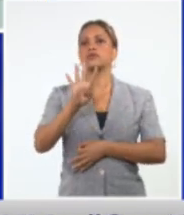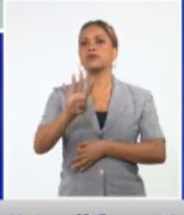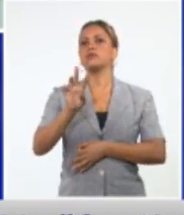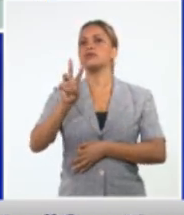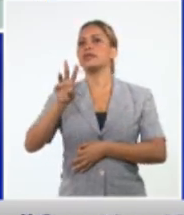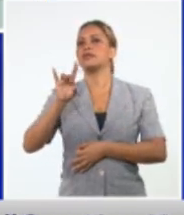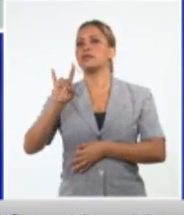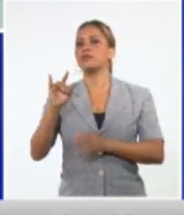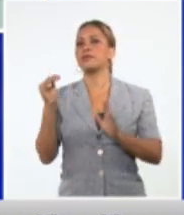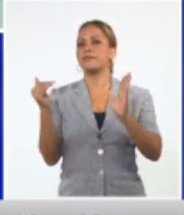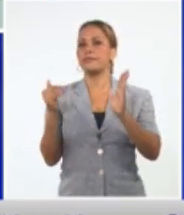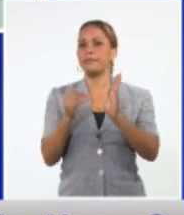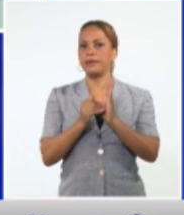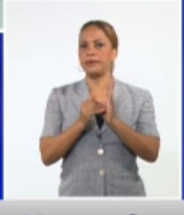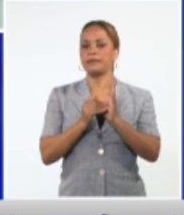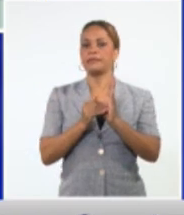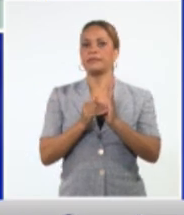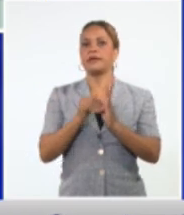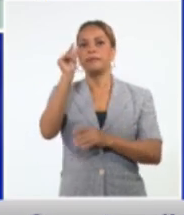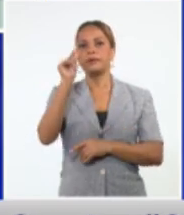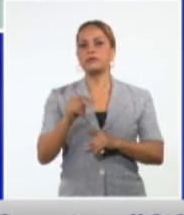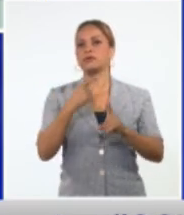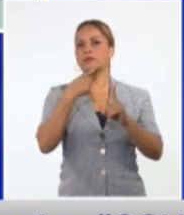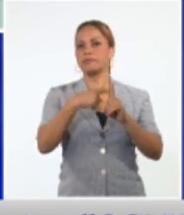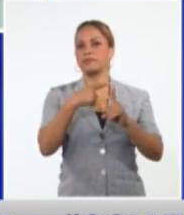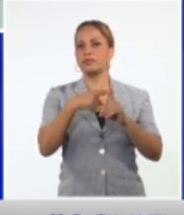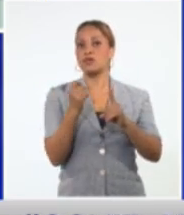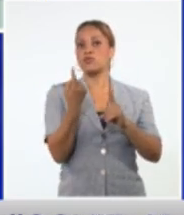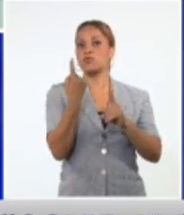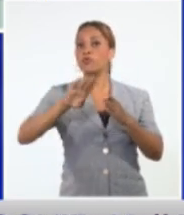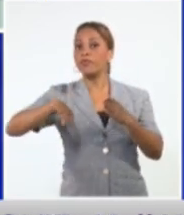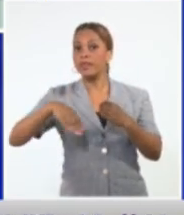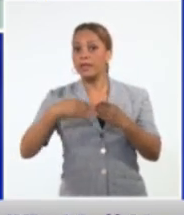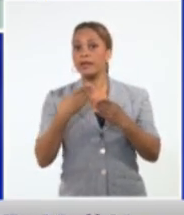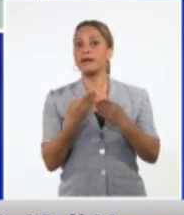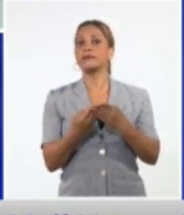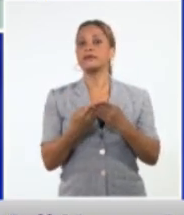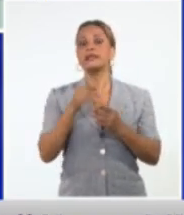439 mil casos confirmados en un día y